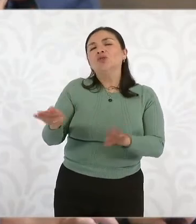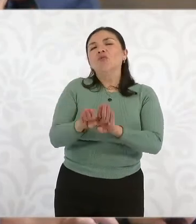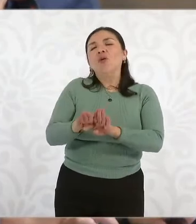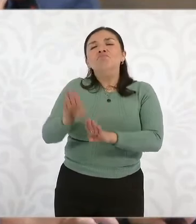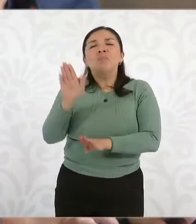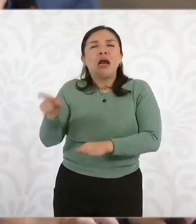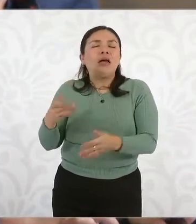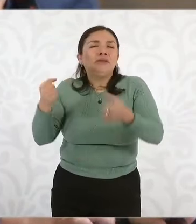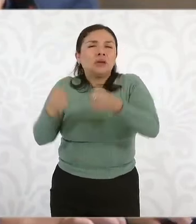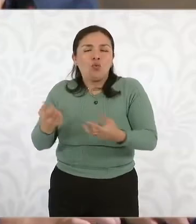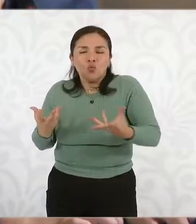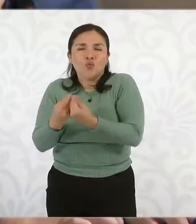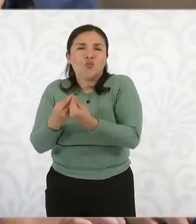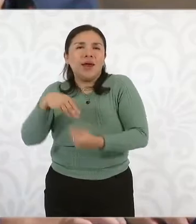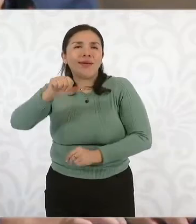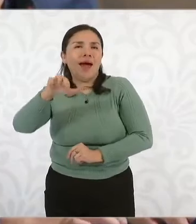se dio a conocer